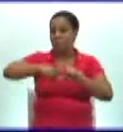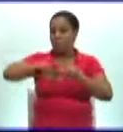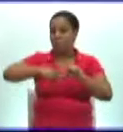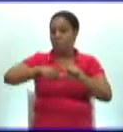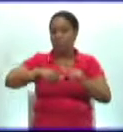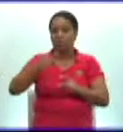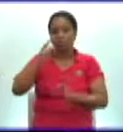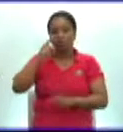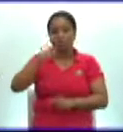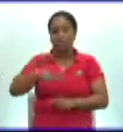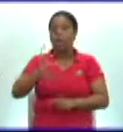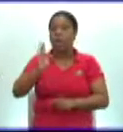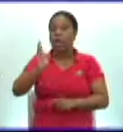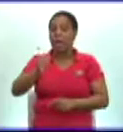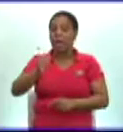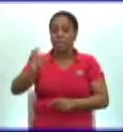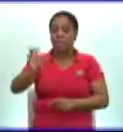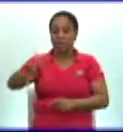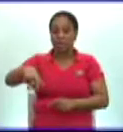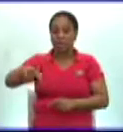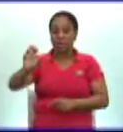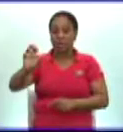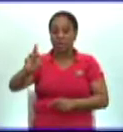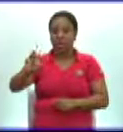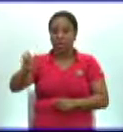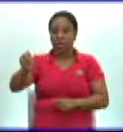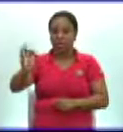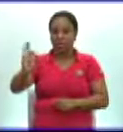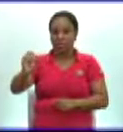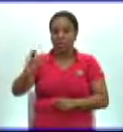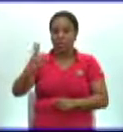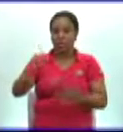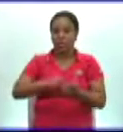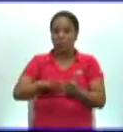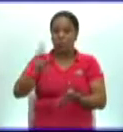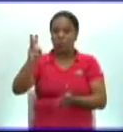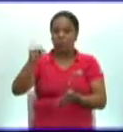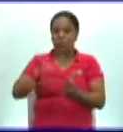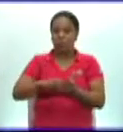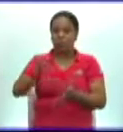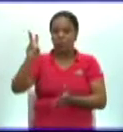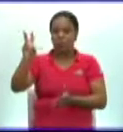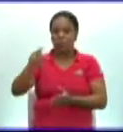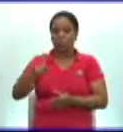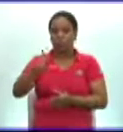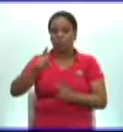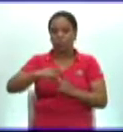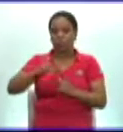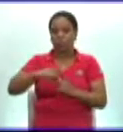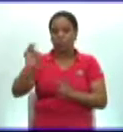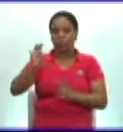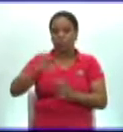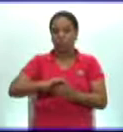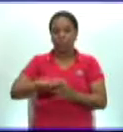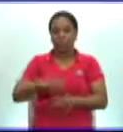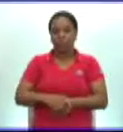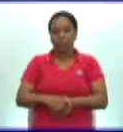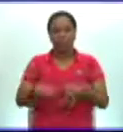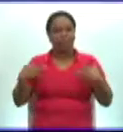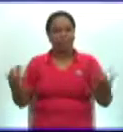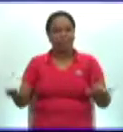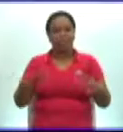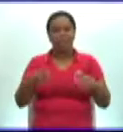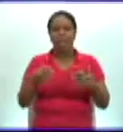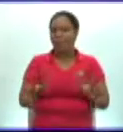epígrafe 2.32 del libro de texto de octavo grado. Pero, ¿qué es